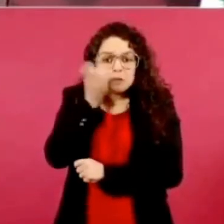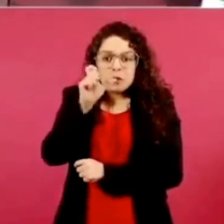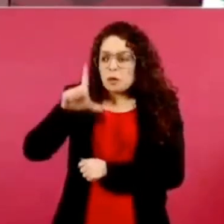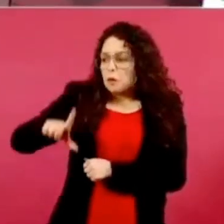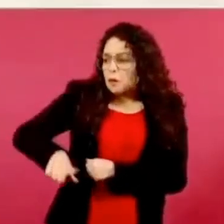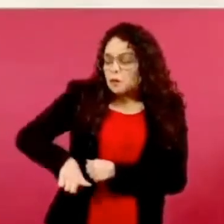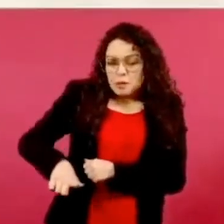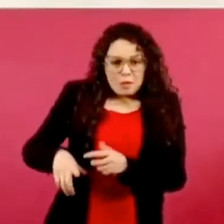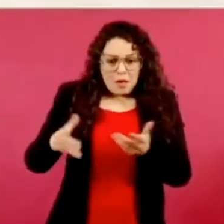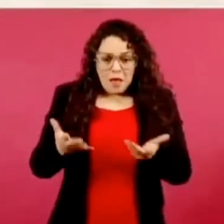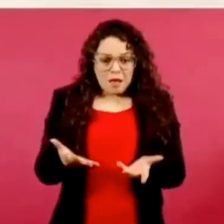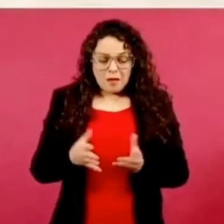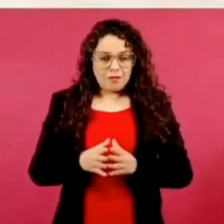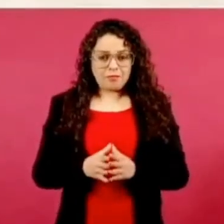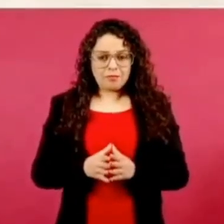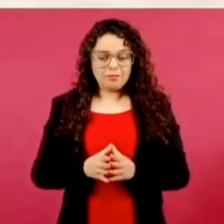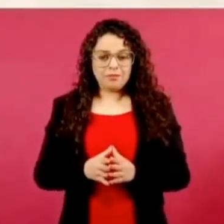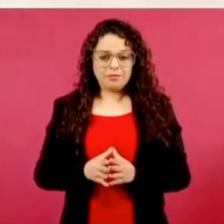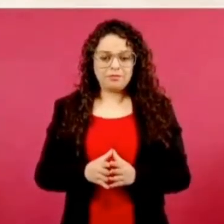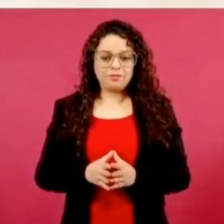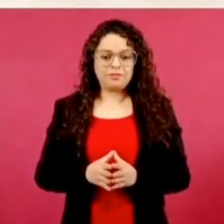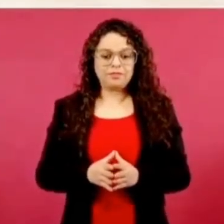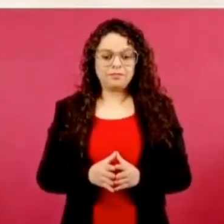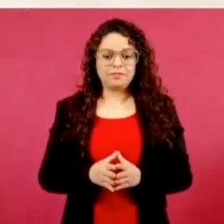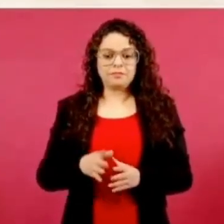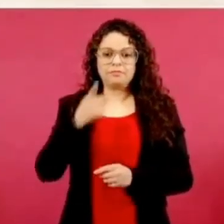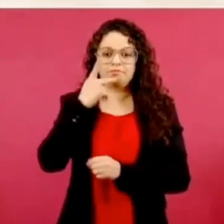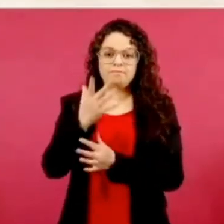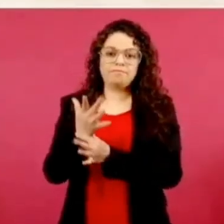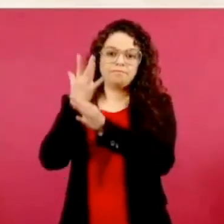don Jesús Silva Gerso,